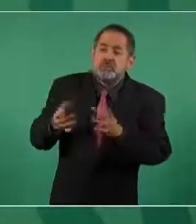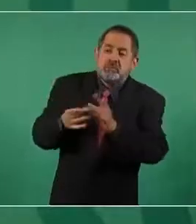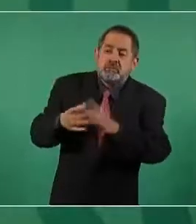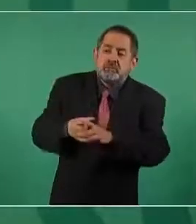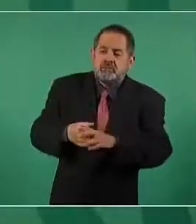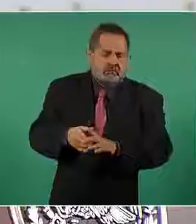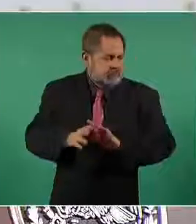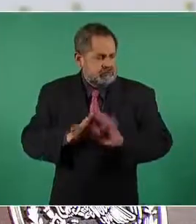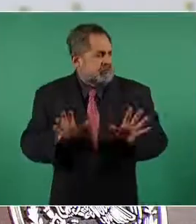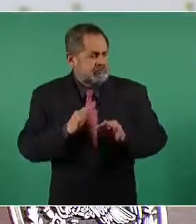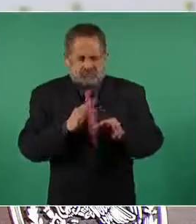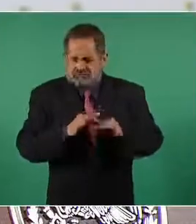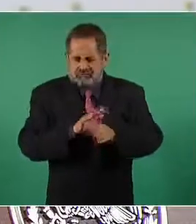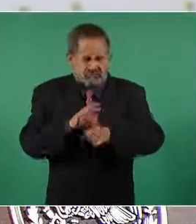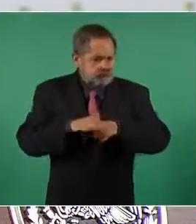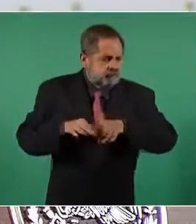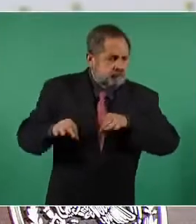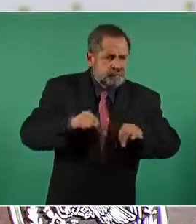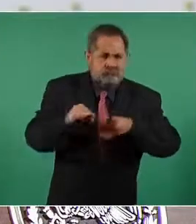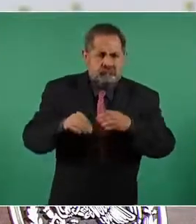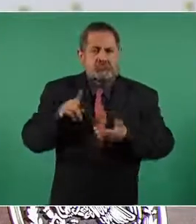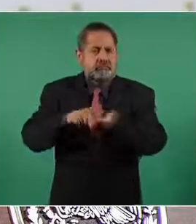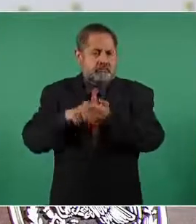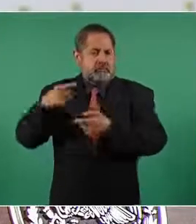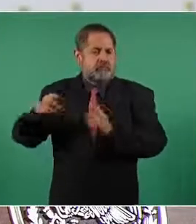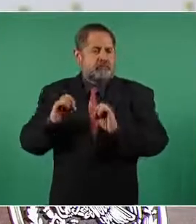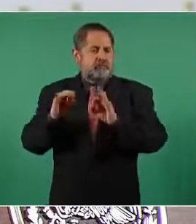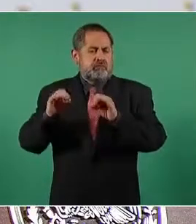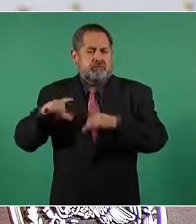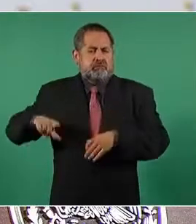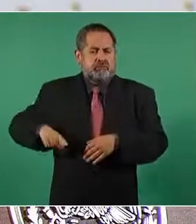estaba, en Palacio